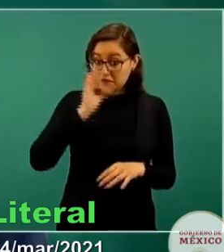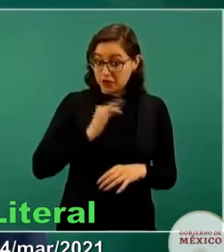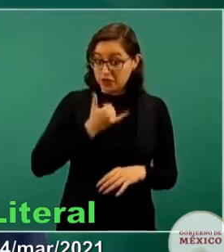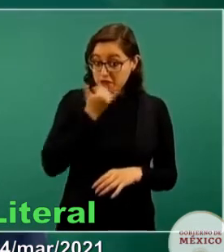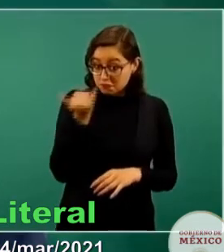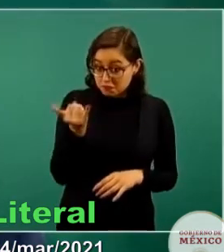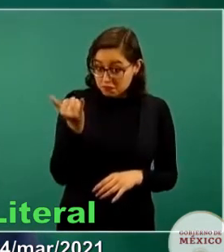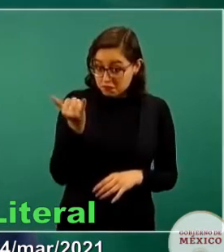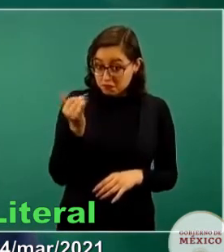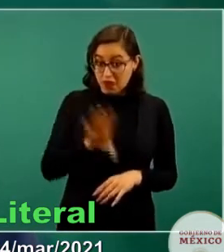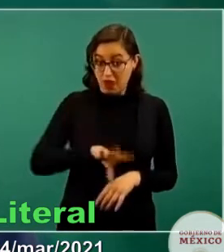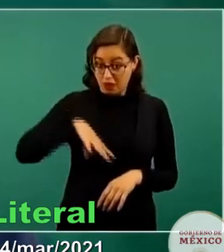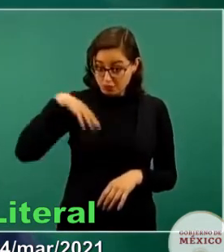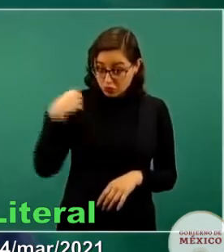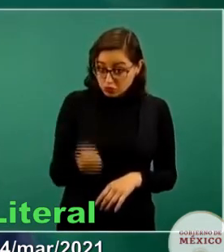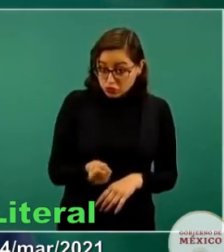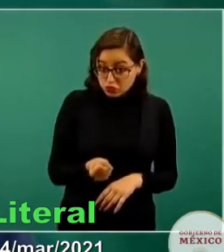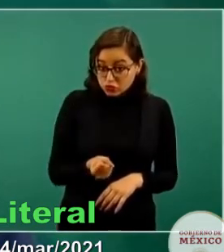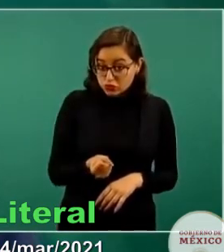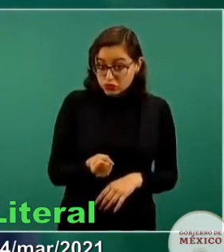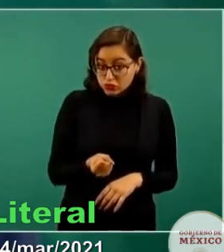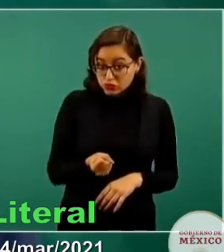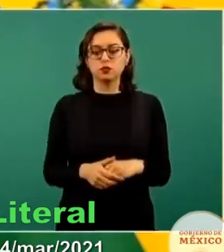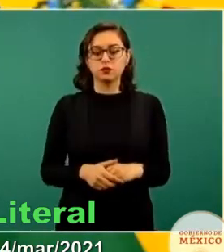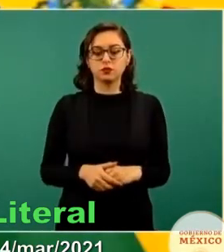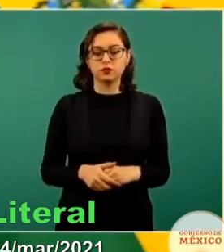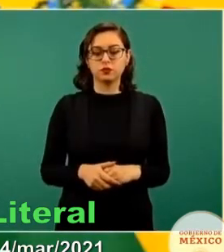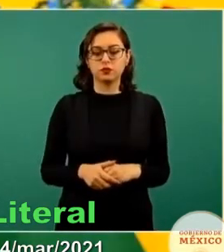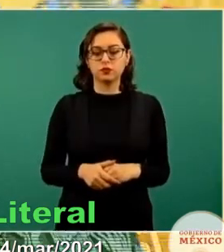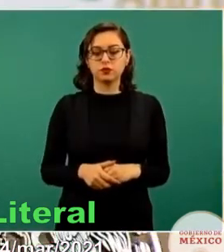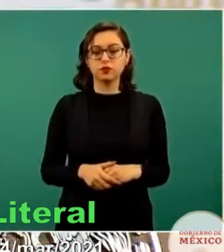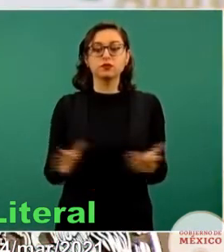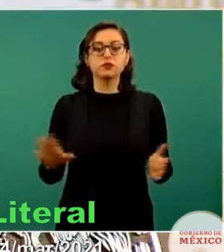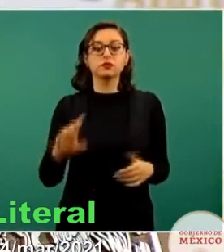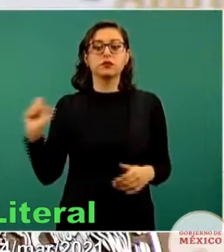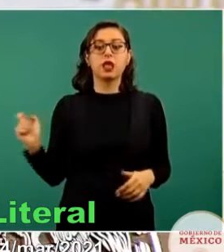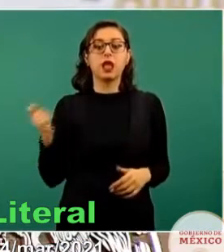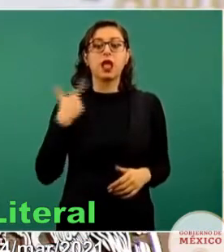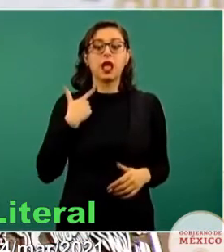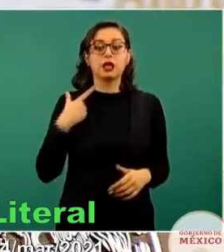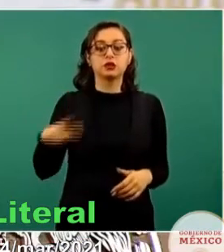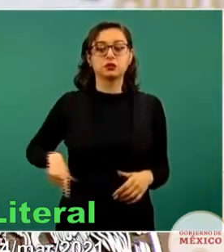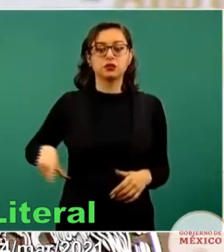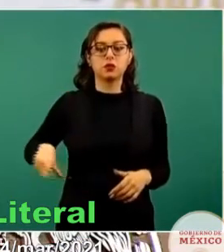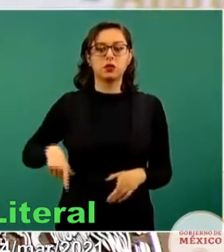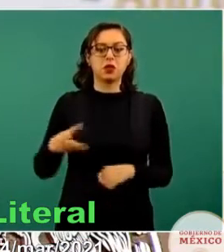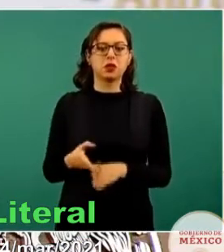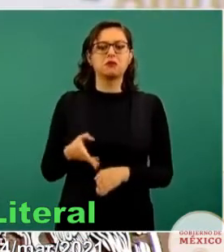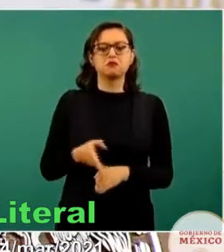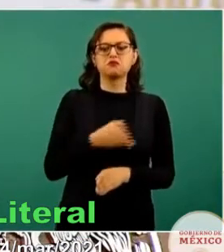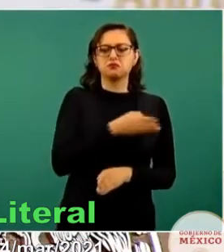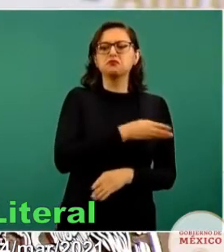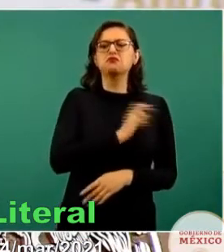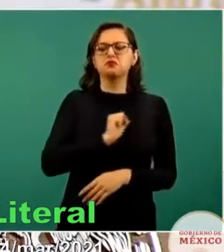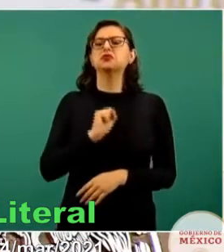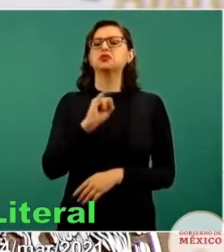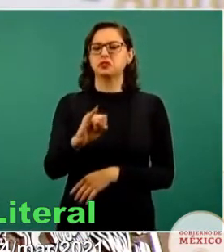si se excedieron. Los gobiernos anteriores se permitieron las